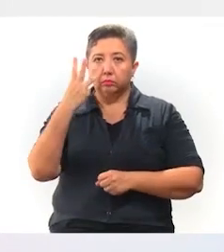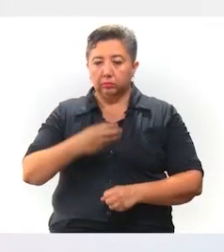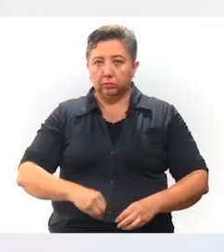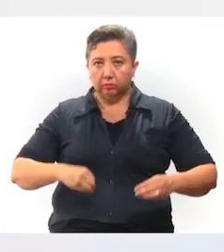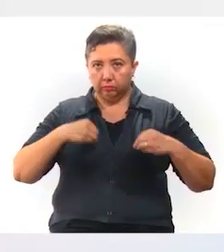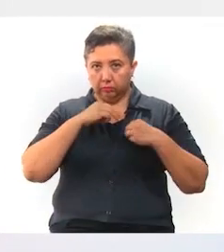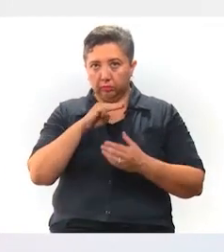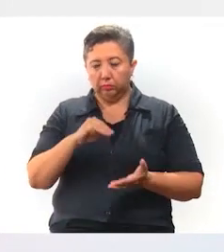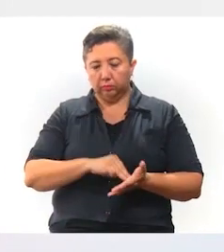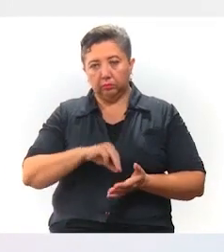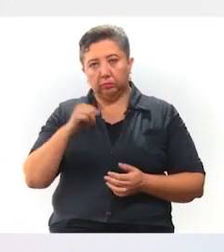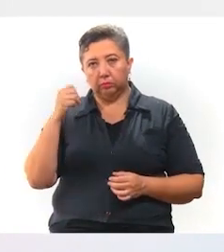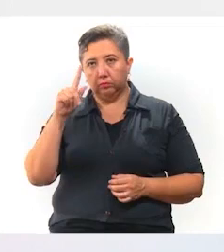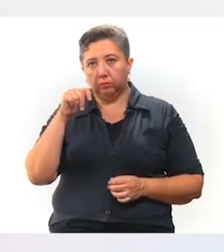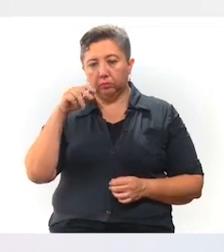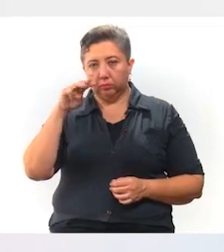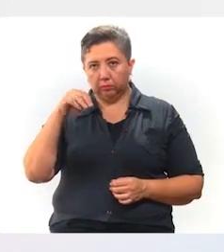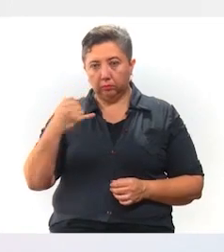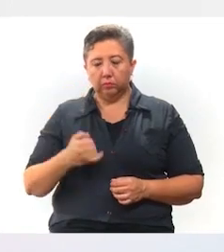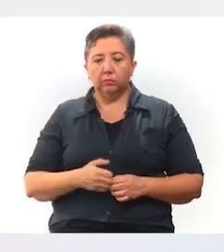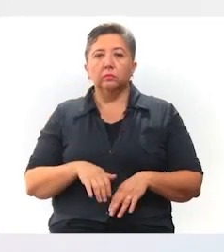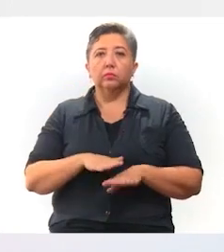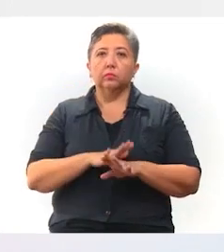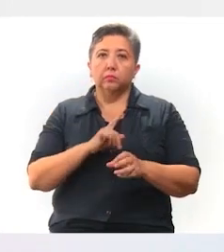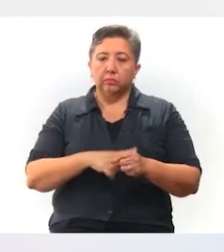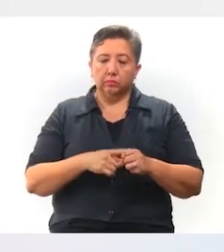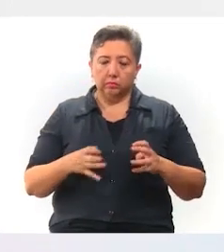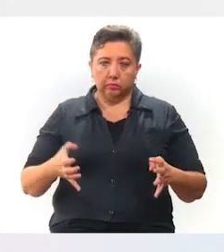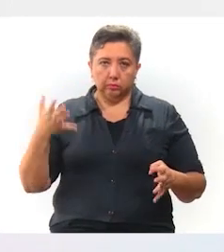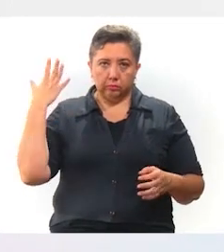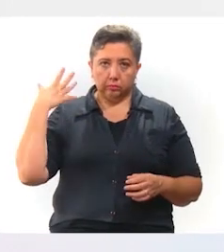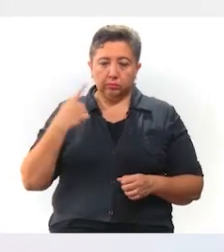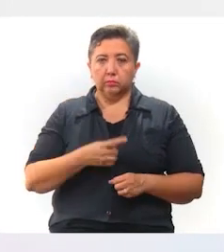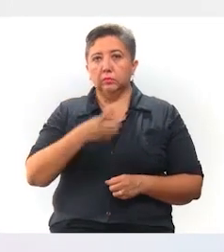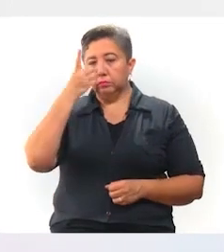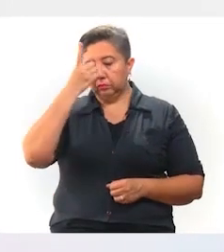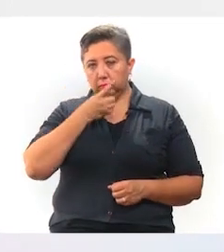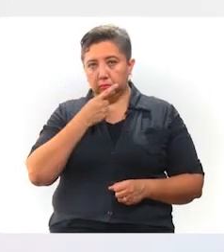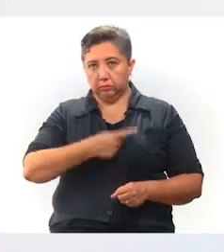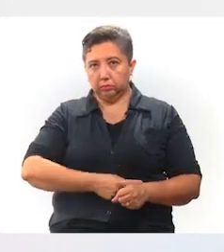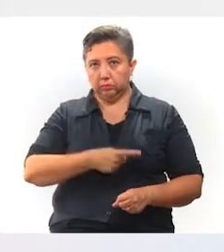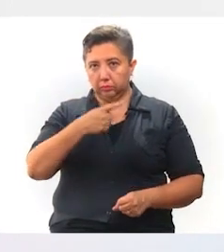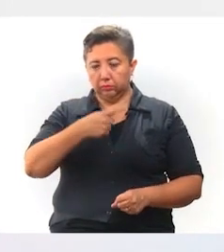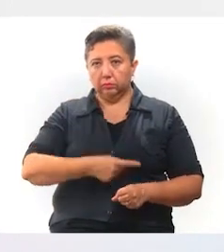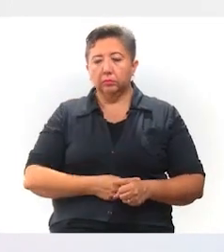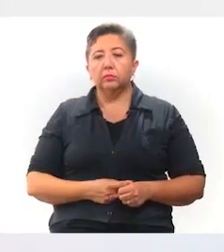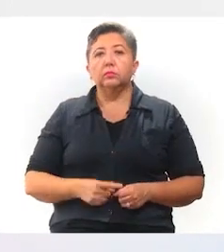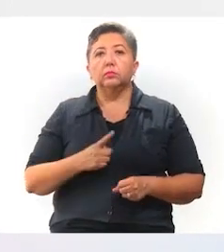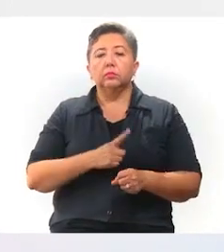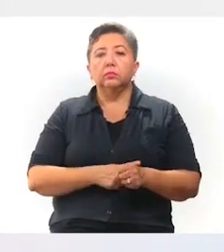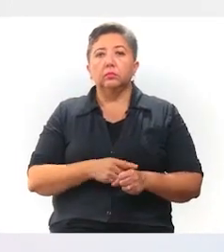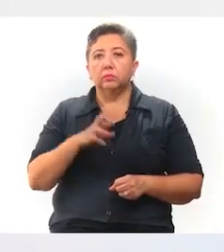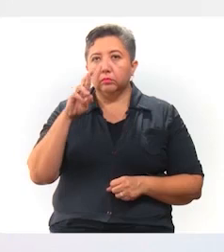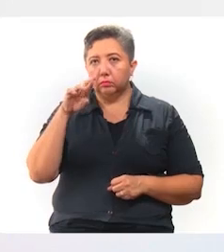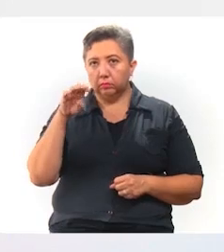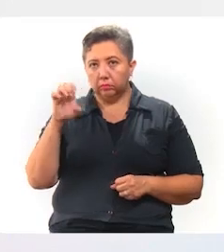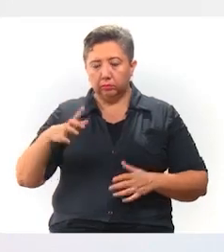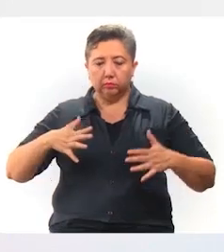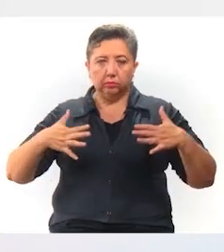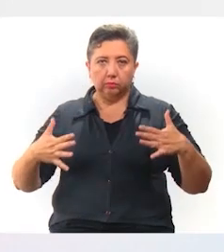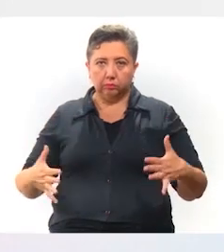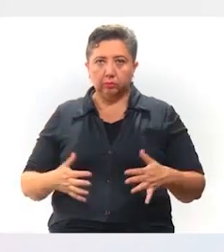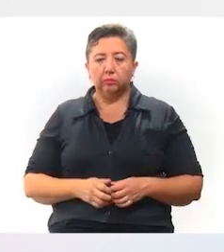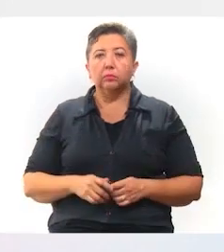residían en Mérida y 1 en Cantamayec. Entre sus principales enfermedades se encontraban diabetes, hipertensión, enfermedad renal crónica y